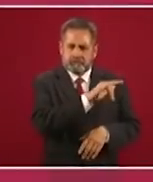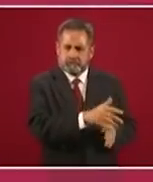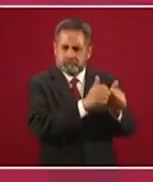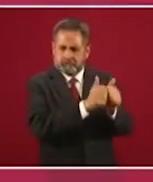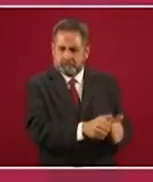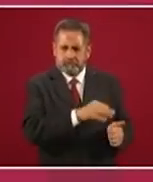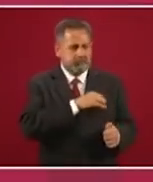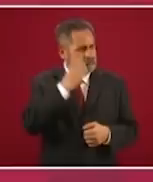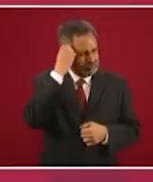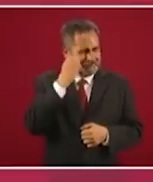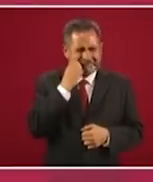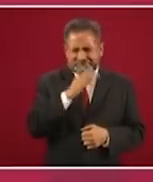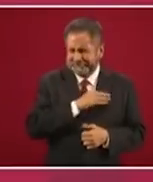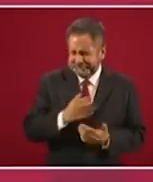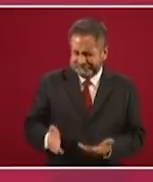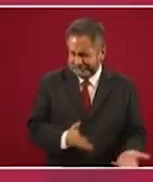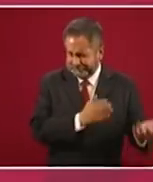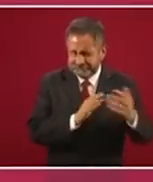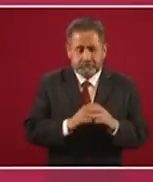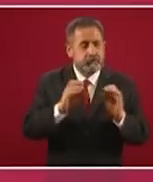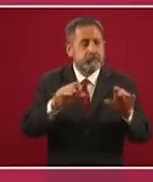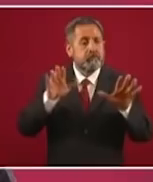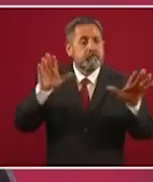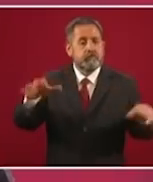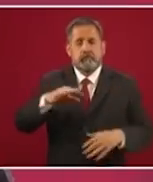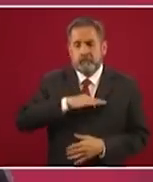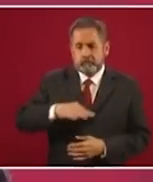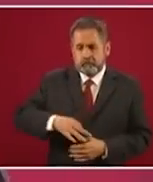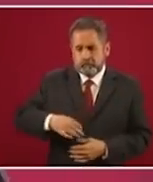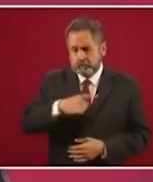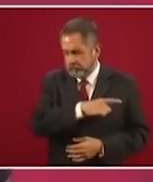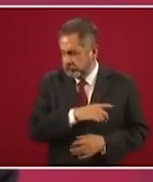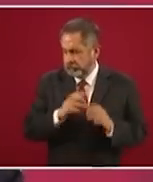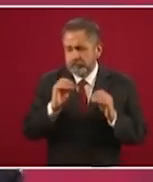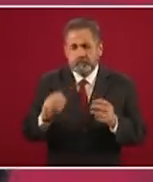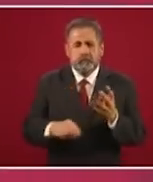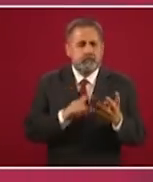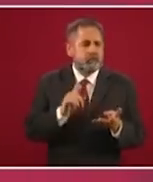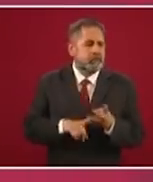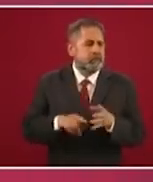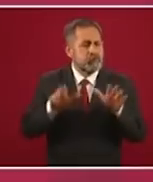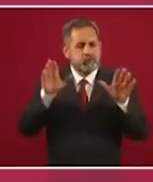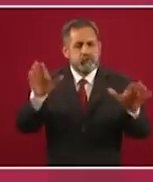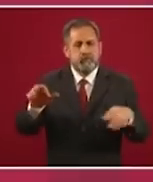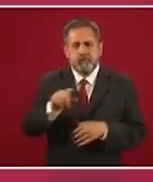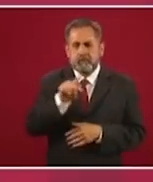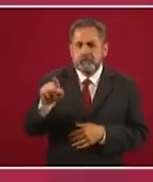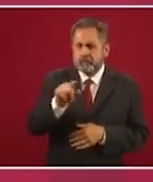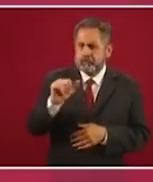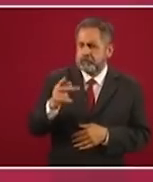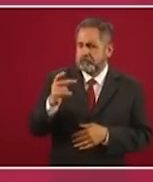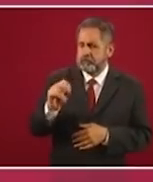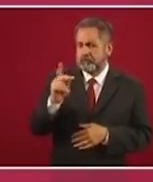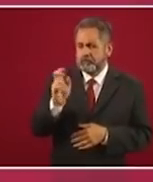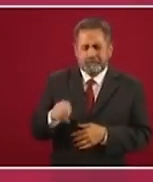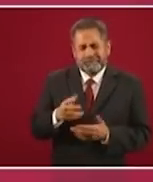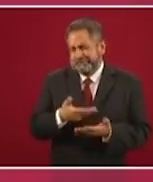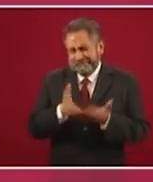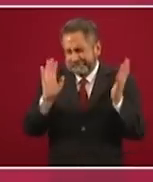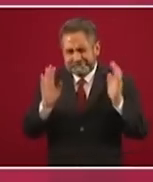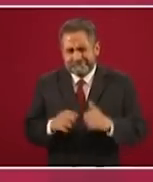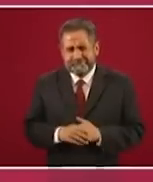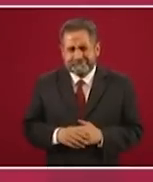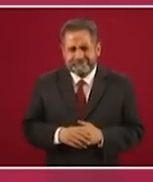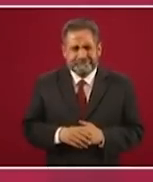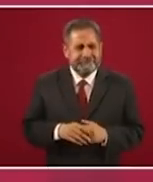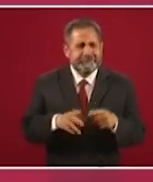existe el aeropuerto de Toluca, existe la base aérea de Zapopan, en fin, eso